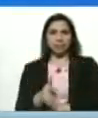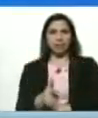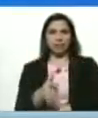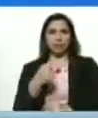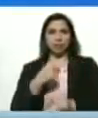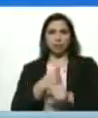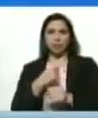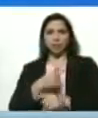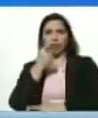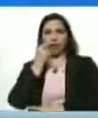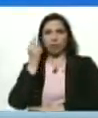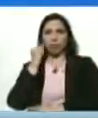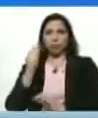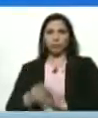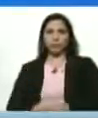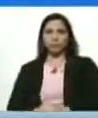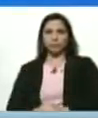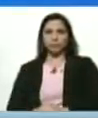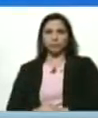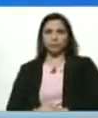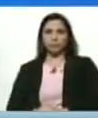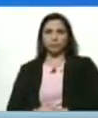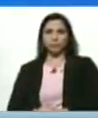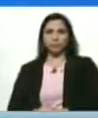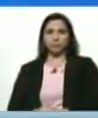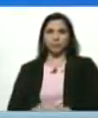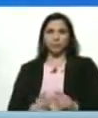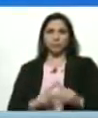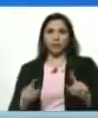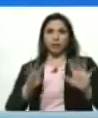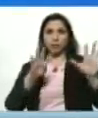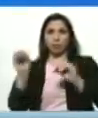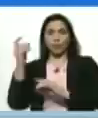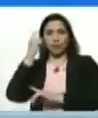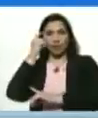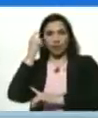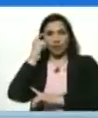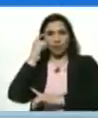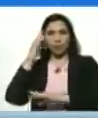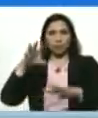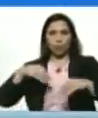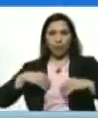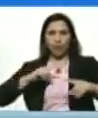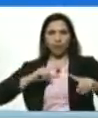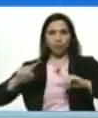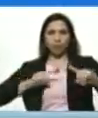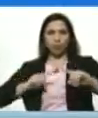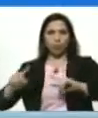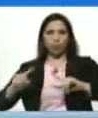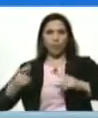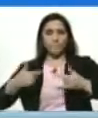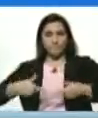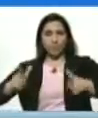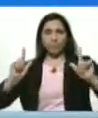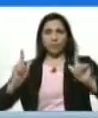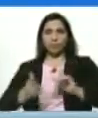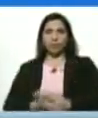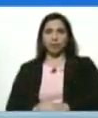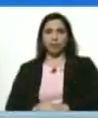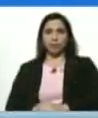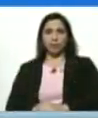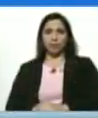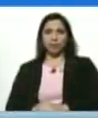trabajador de la trabajadora y para en 90 días tomar las acciones que permitan un